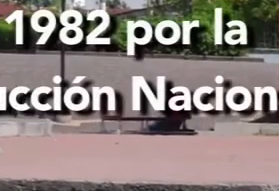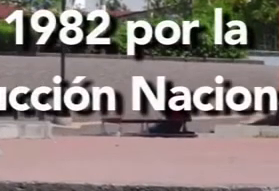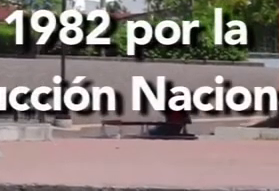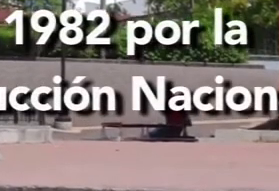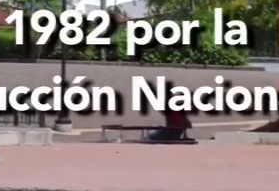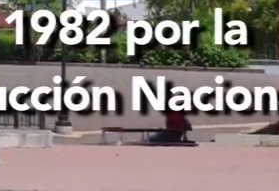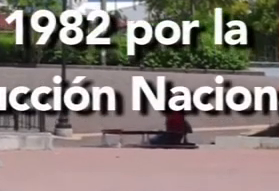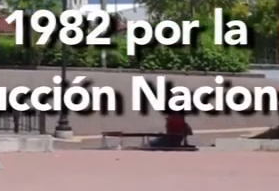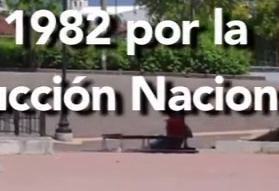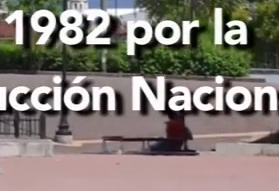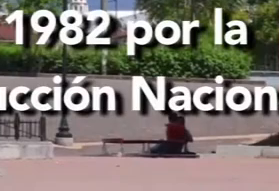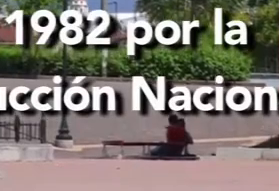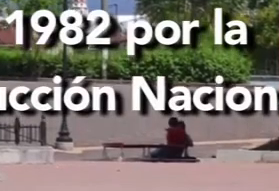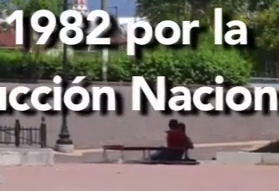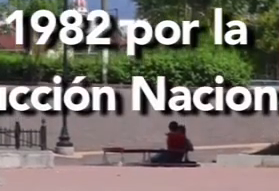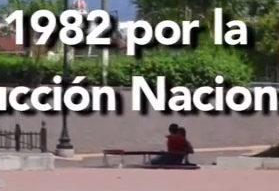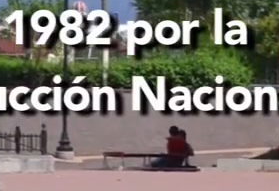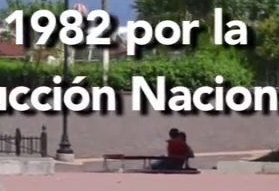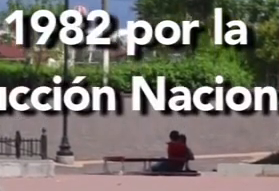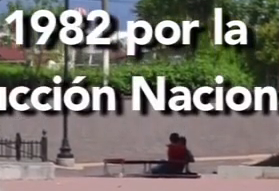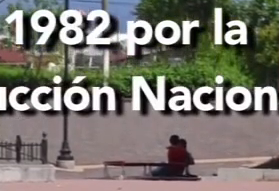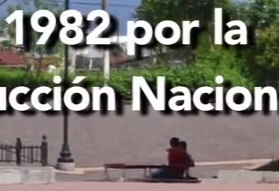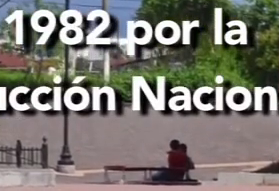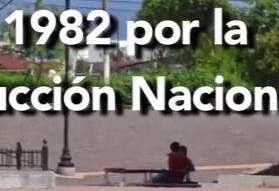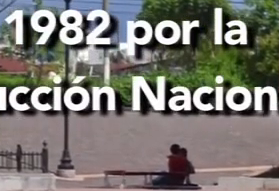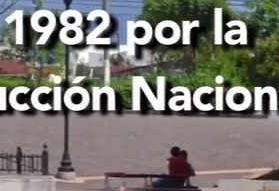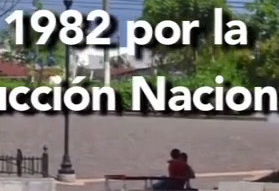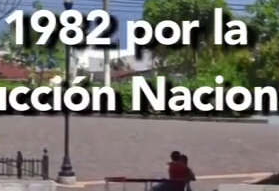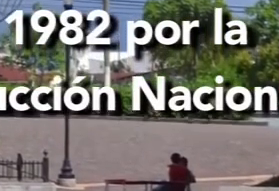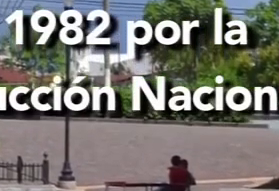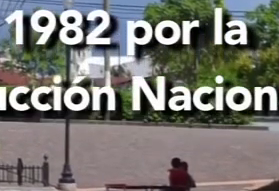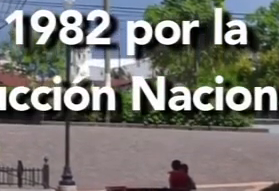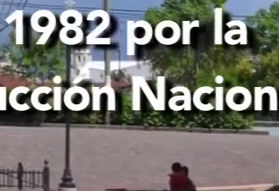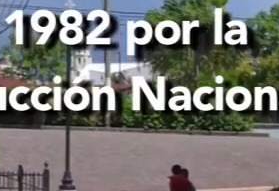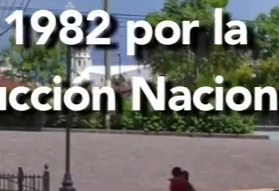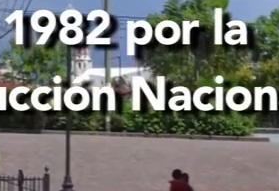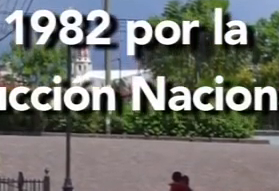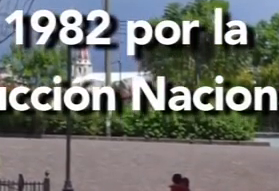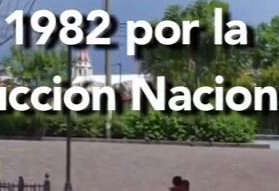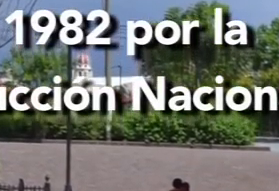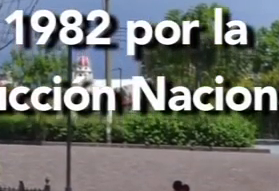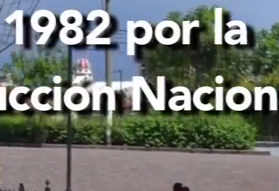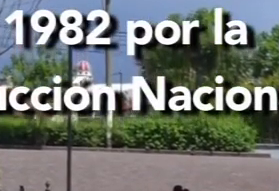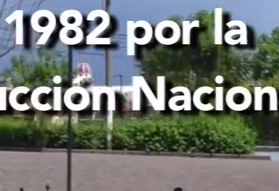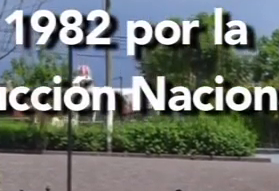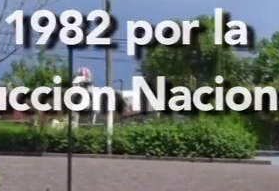declaró héroe nacional en octubre de 1982.